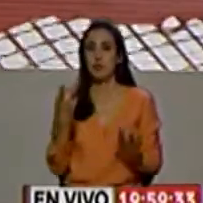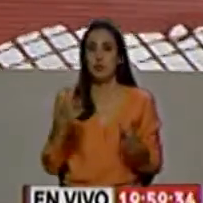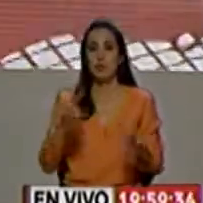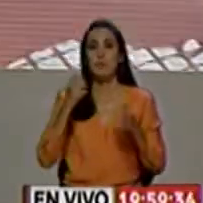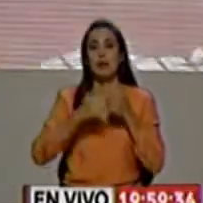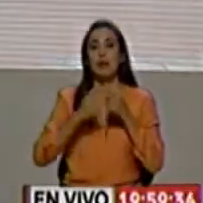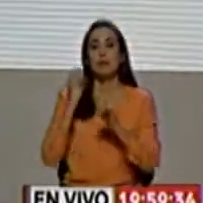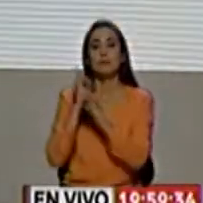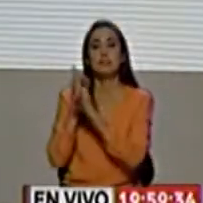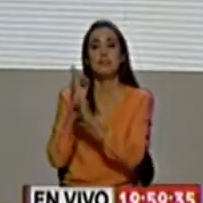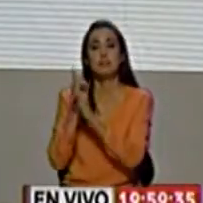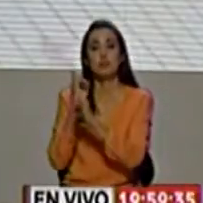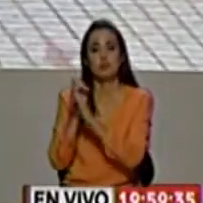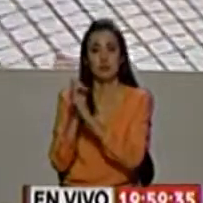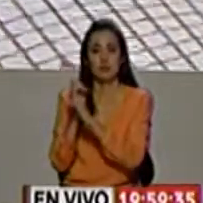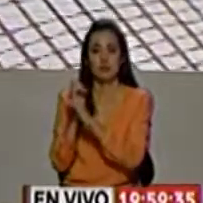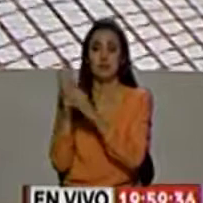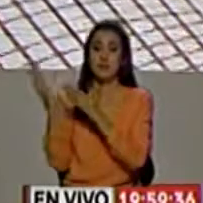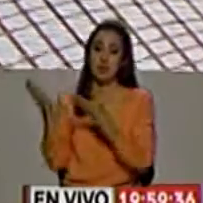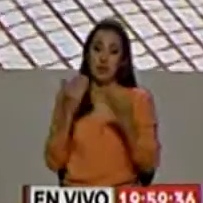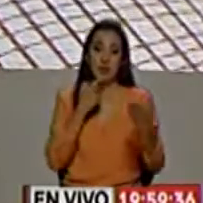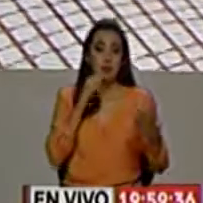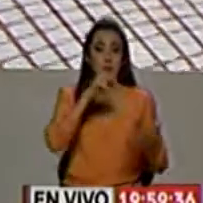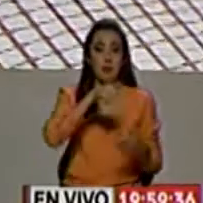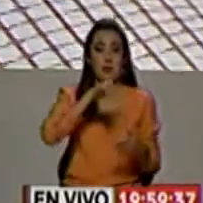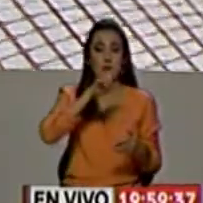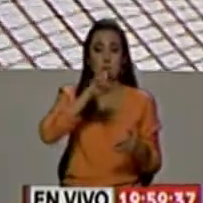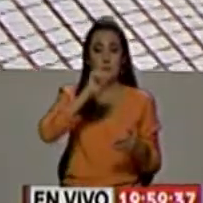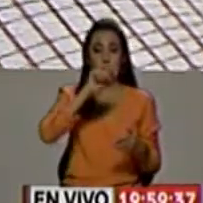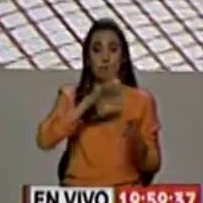sino institucionales. Asegura que Pérez Reina aceptó la